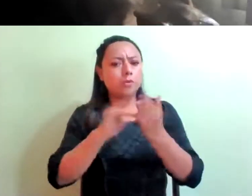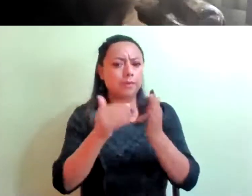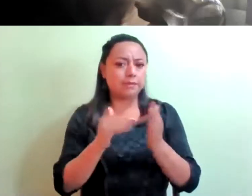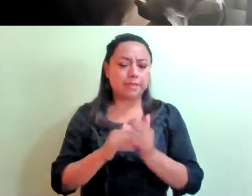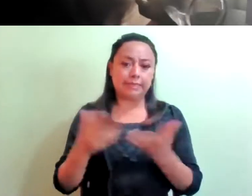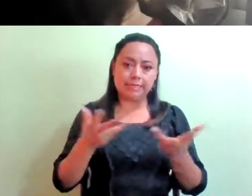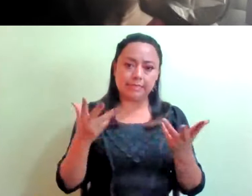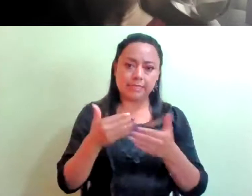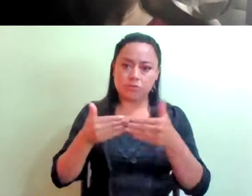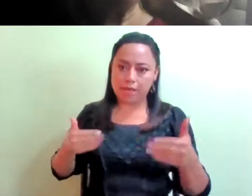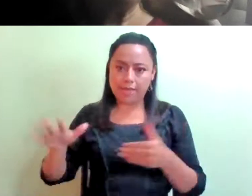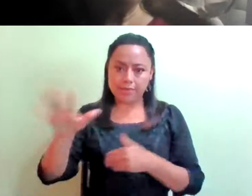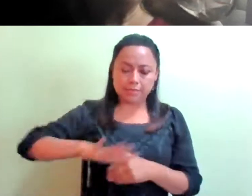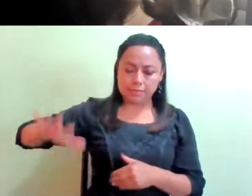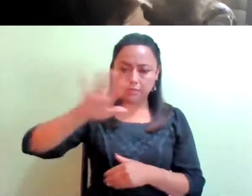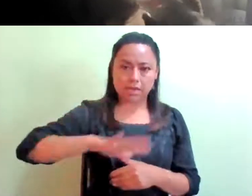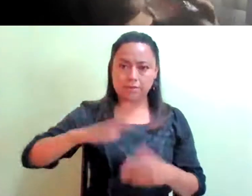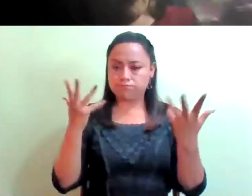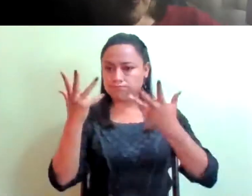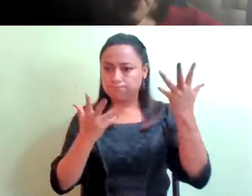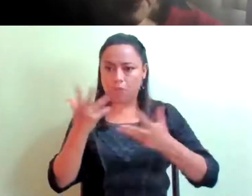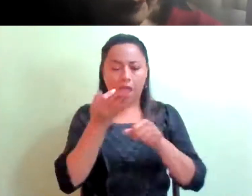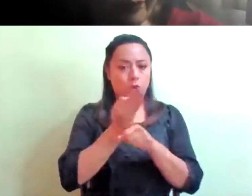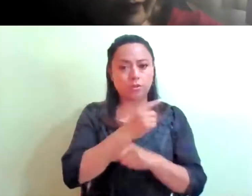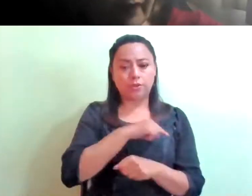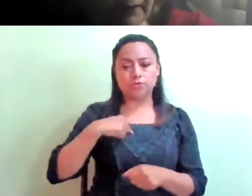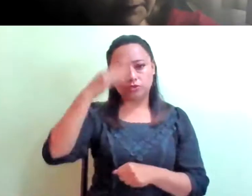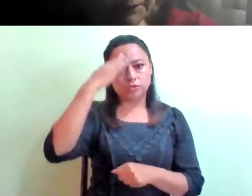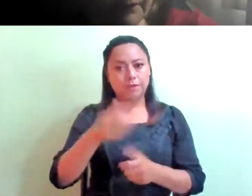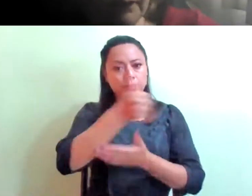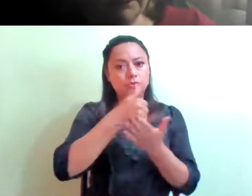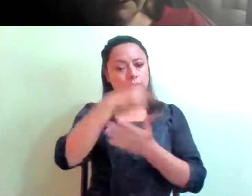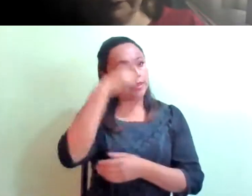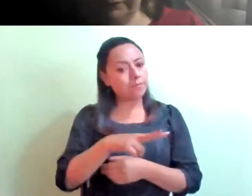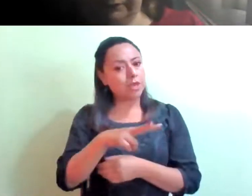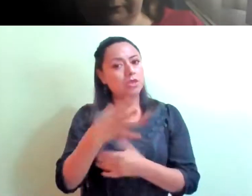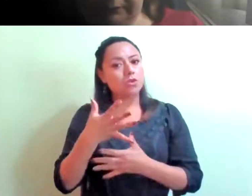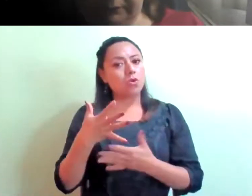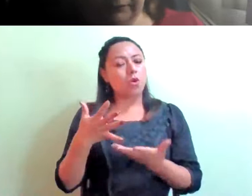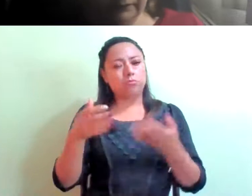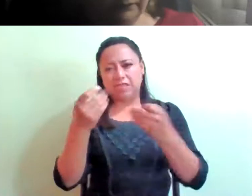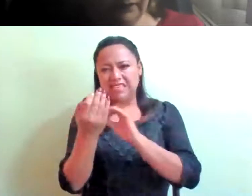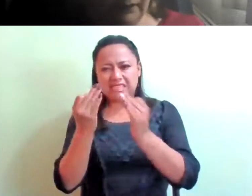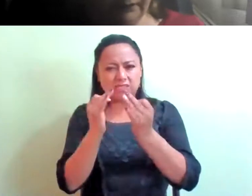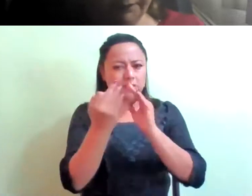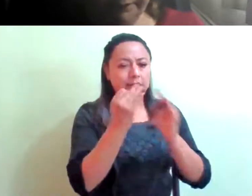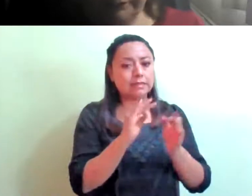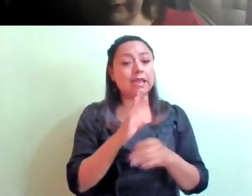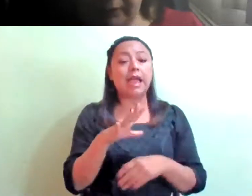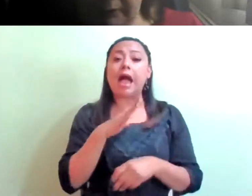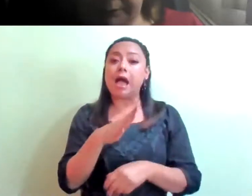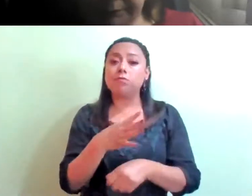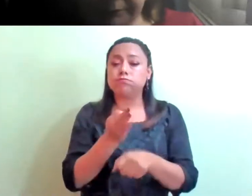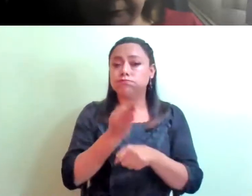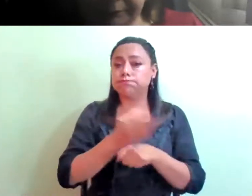escenarios de incertidumbre, como sabemos, actualmente la Ciudad de México y el área metropolitana está viviendo un proceso crítico de sequía,